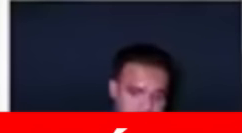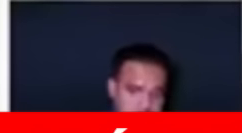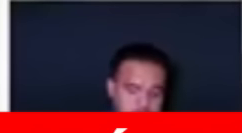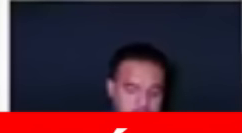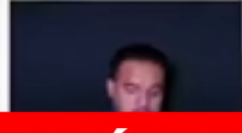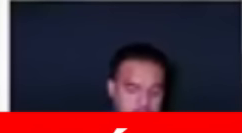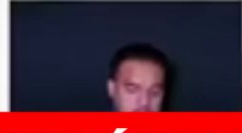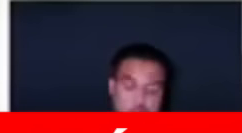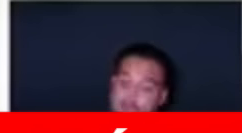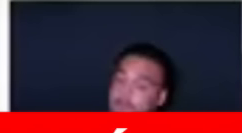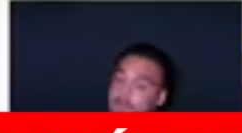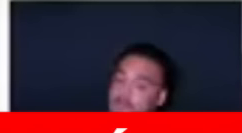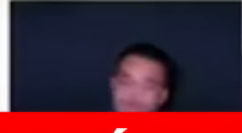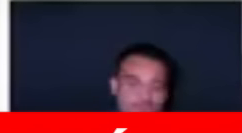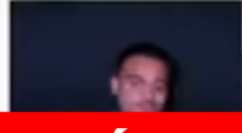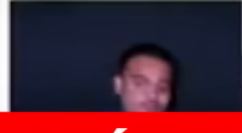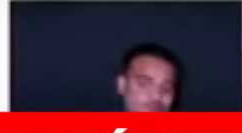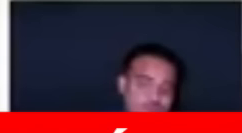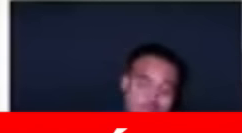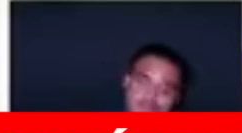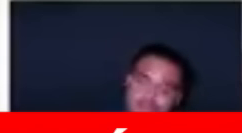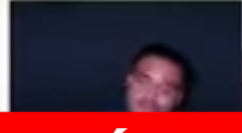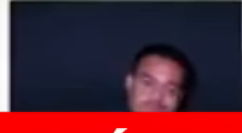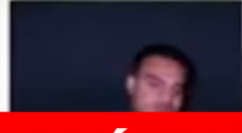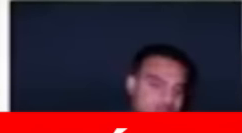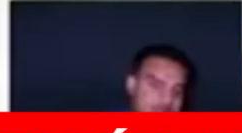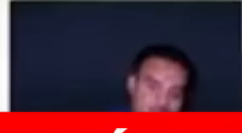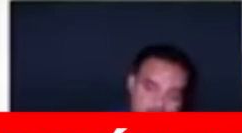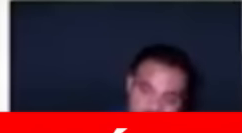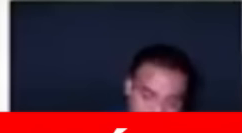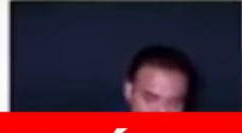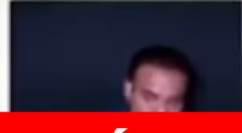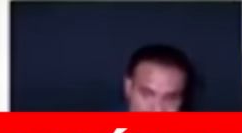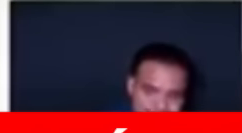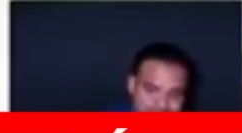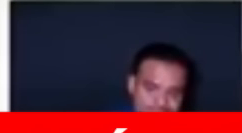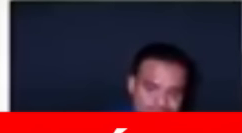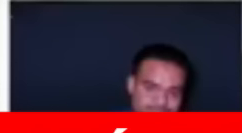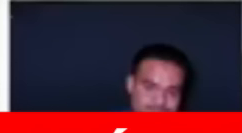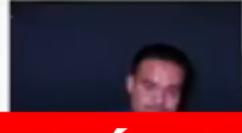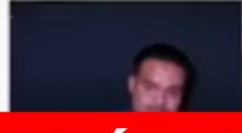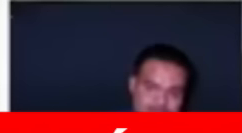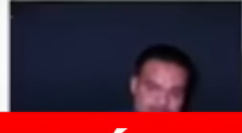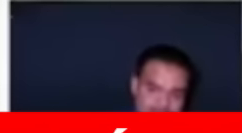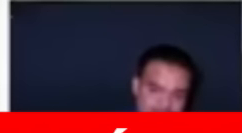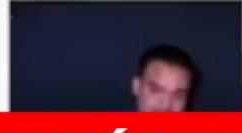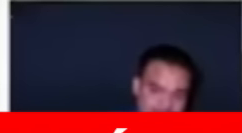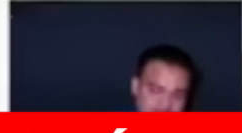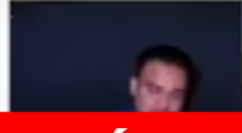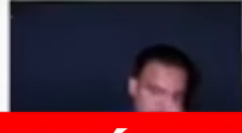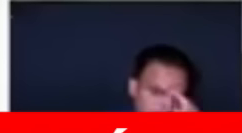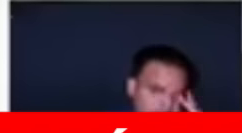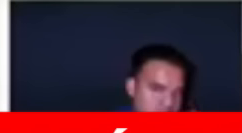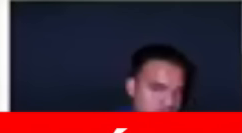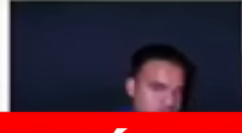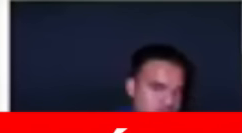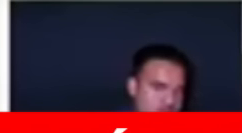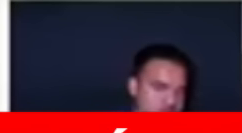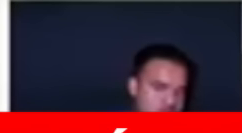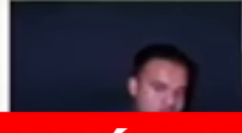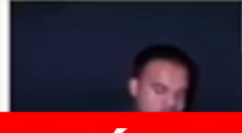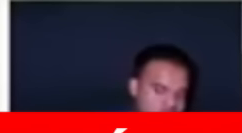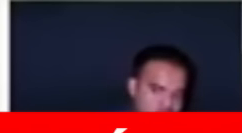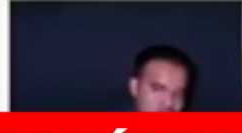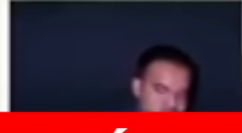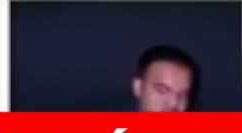Sí, pero que no se equivoque nadie. El enemigo en México no es la oposición.